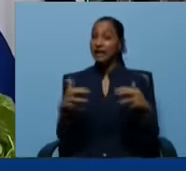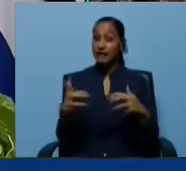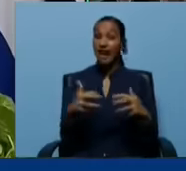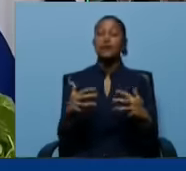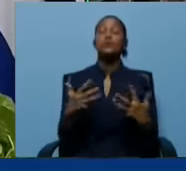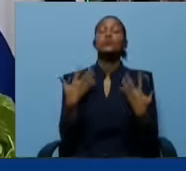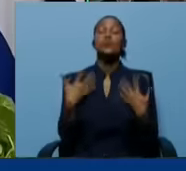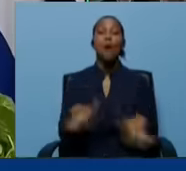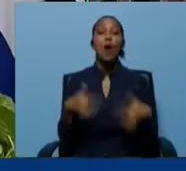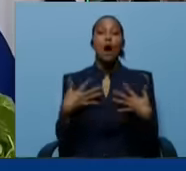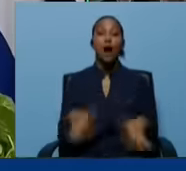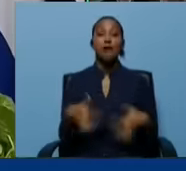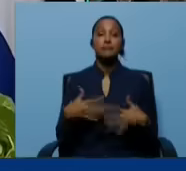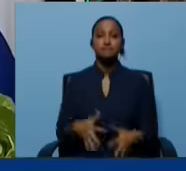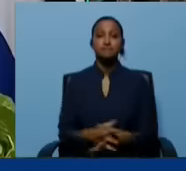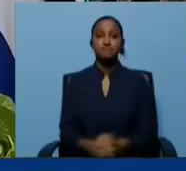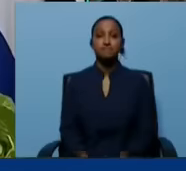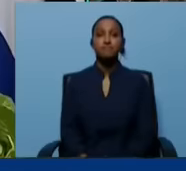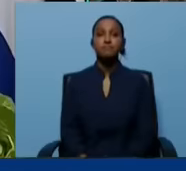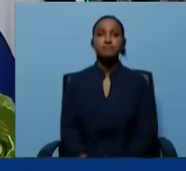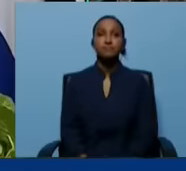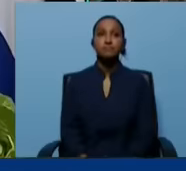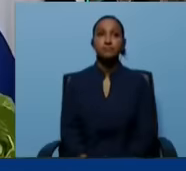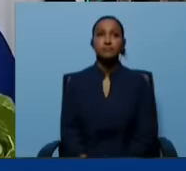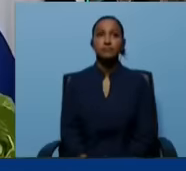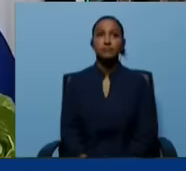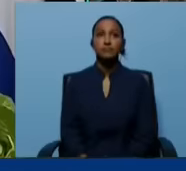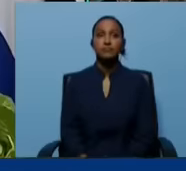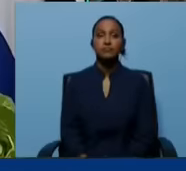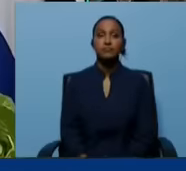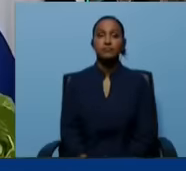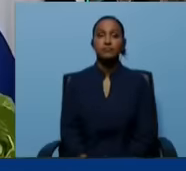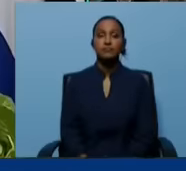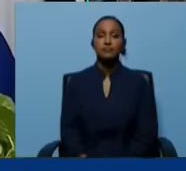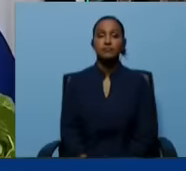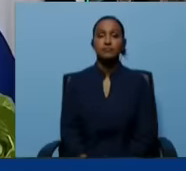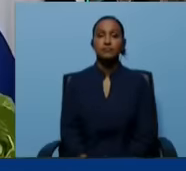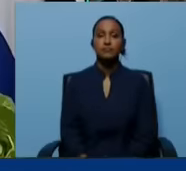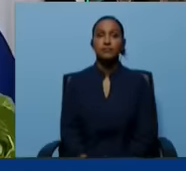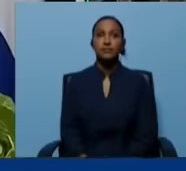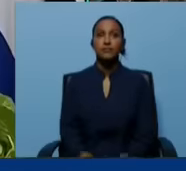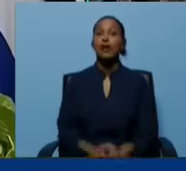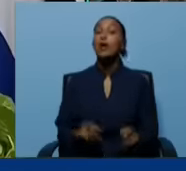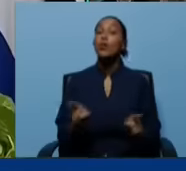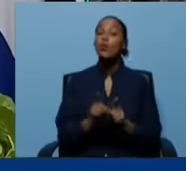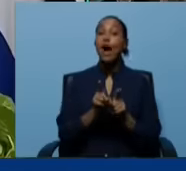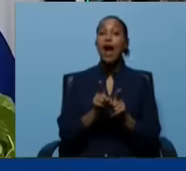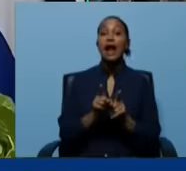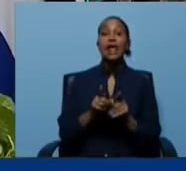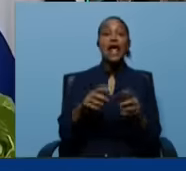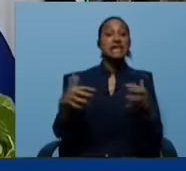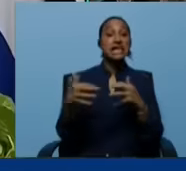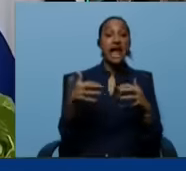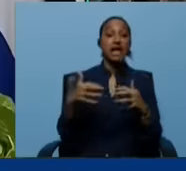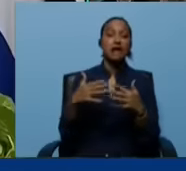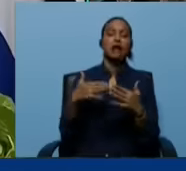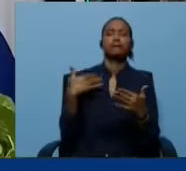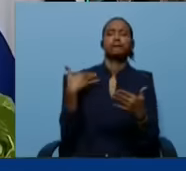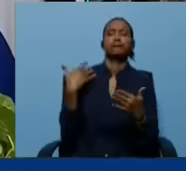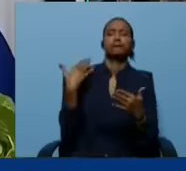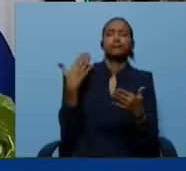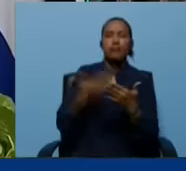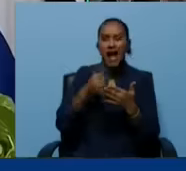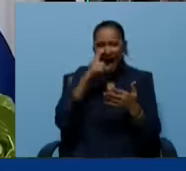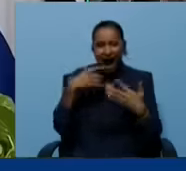una guerra, como la guerra que se produjo tiempo después en México,